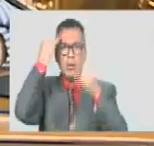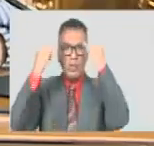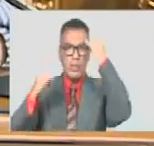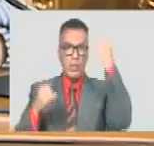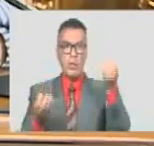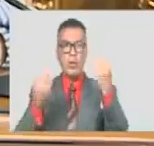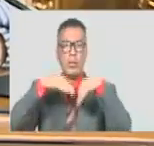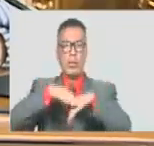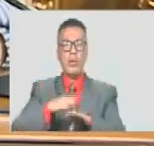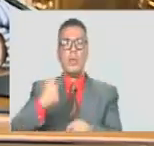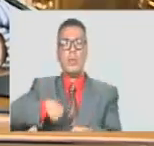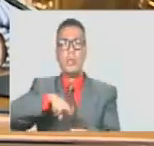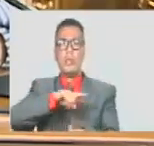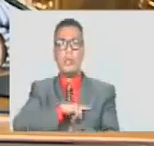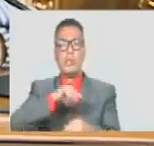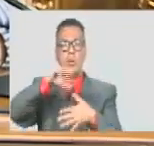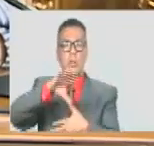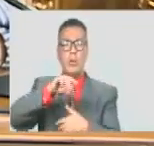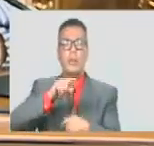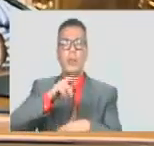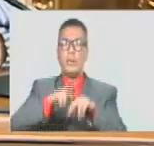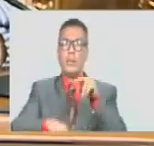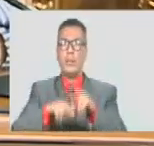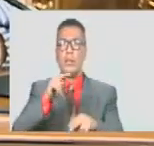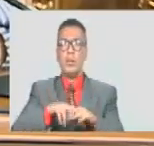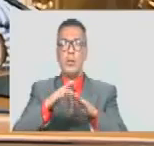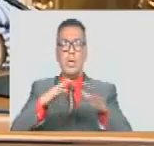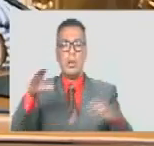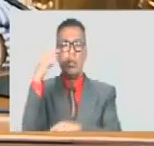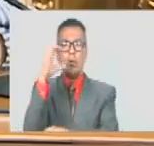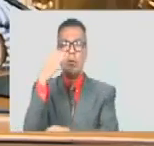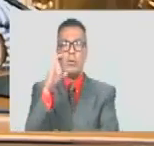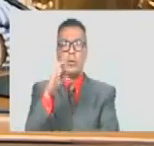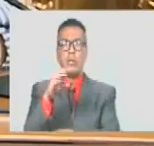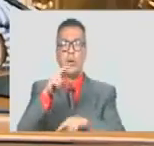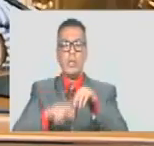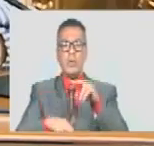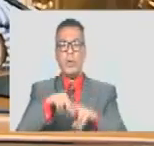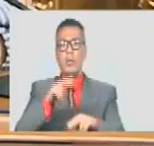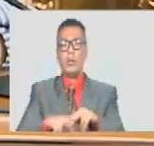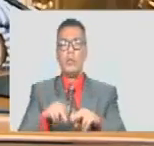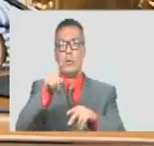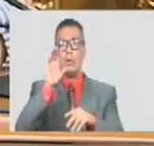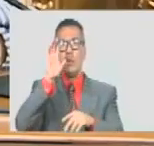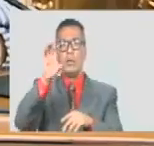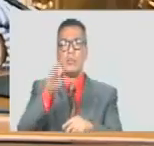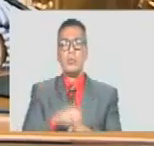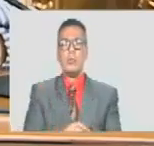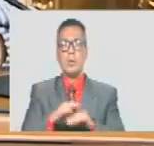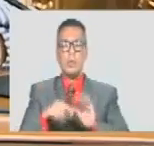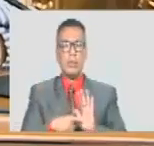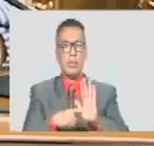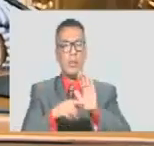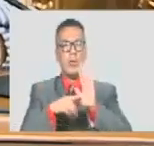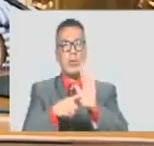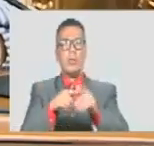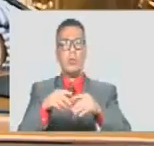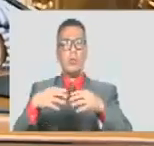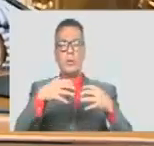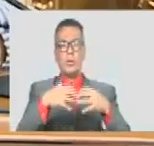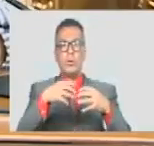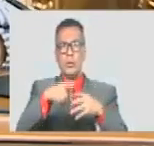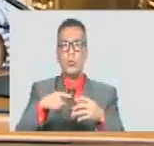la integración de nuestra América con la creación de la Gran Colombia para conformar una nación que enfrentaría los